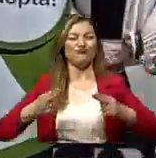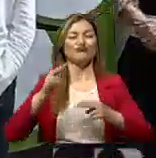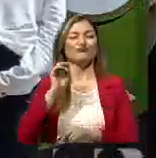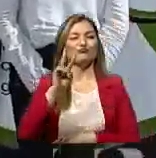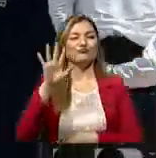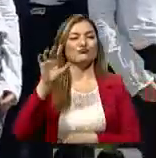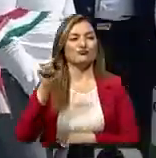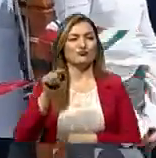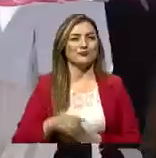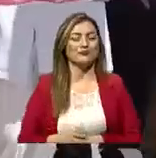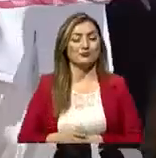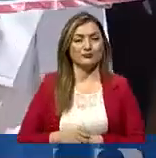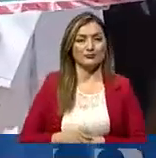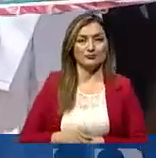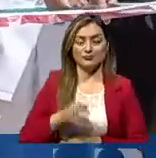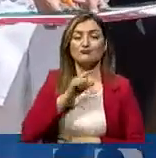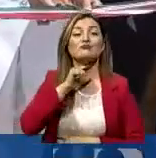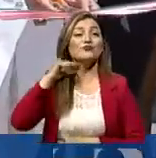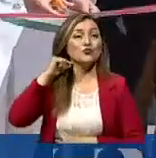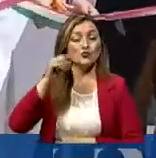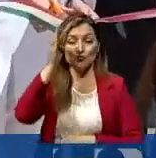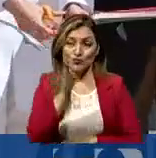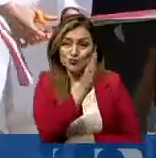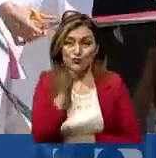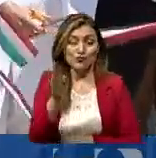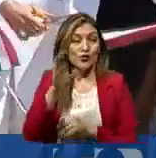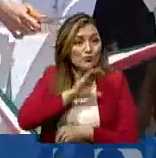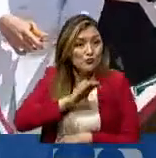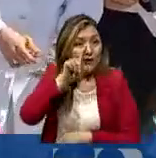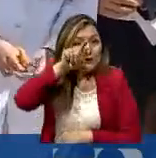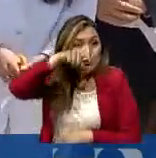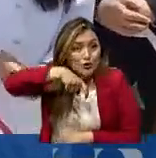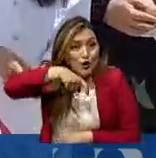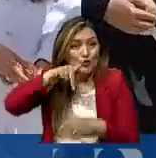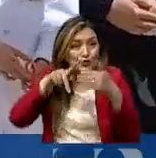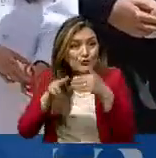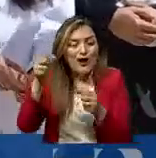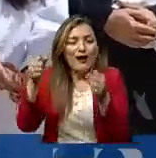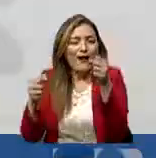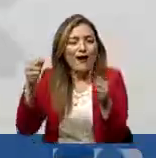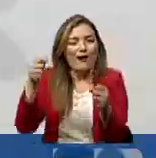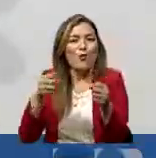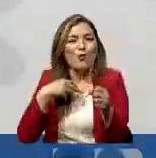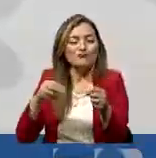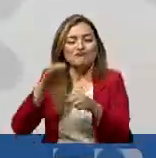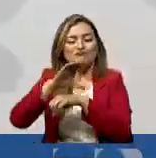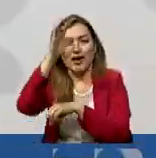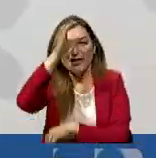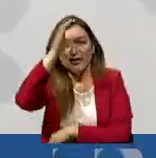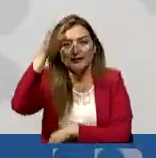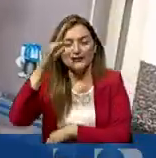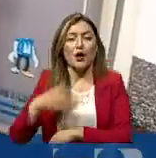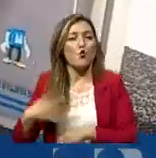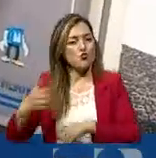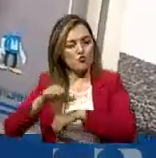Con la bendición del sacerdote de la localidad, el municipio de Azogues inauguró la clínica veterinaria móvil que brindará el servicio de esterilización quirúrgica